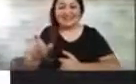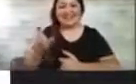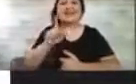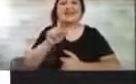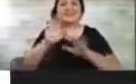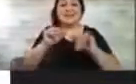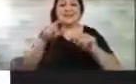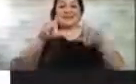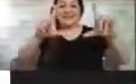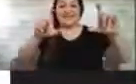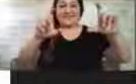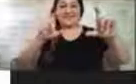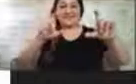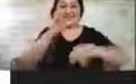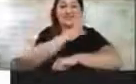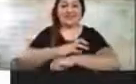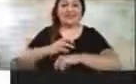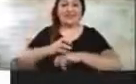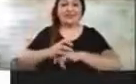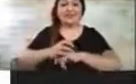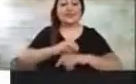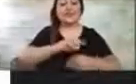de esta forma llegamos a la descripción de imágenes.